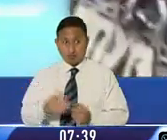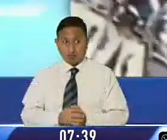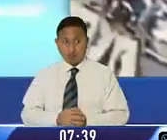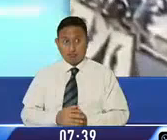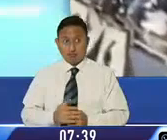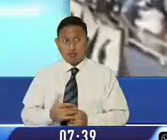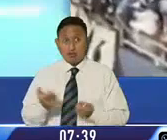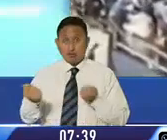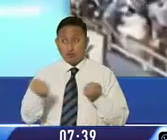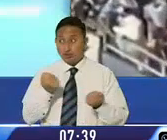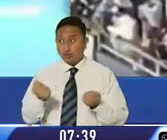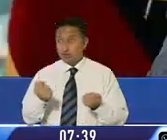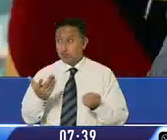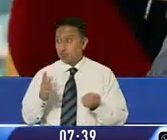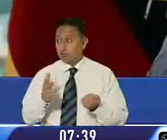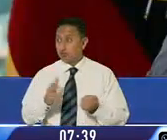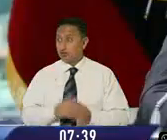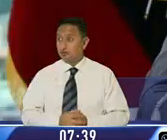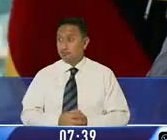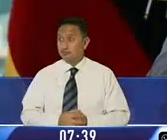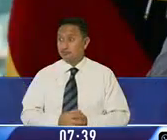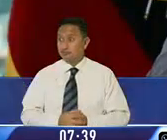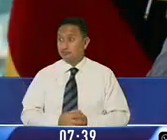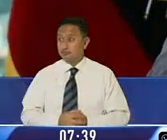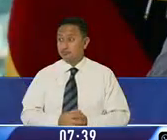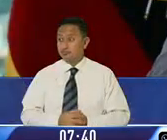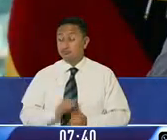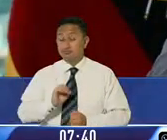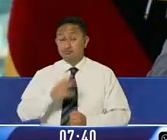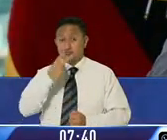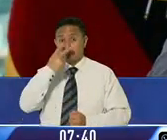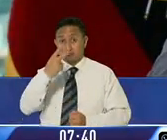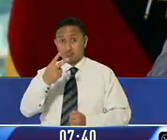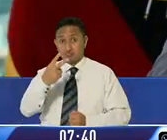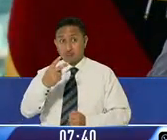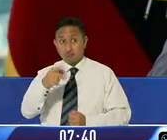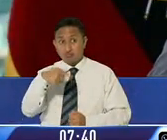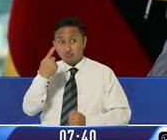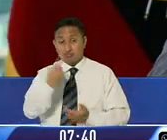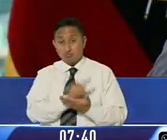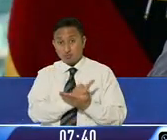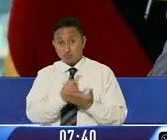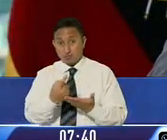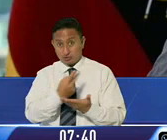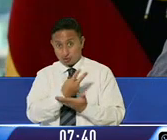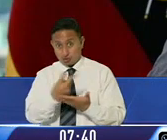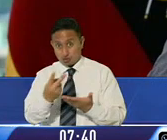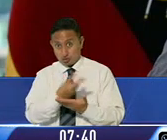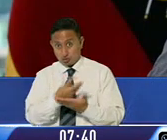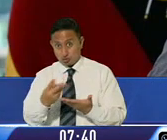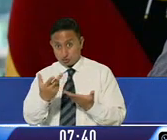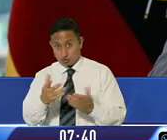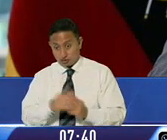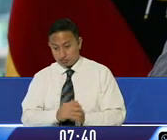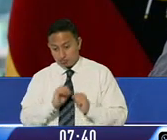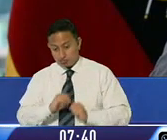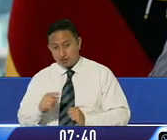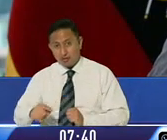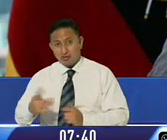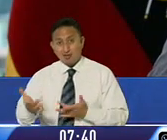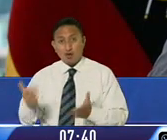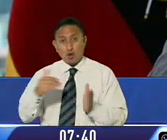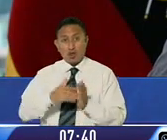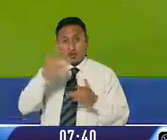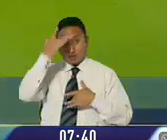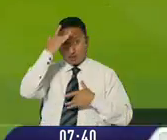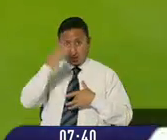un control de la pandemia. Observaremos qué es lo que sucede en las próximas semanas para determinar si existe o no existe un rebrote.